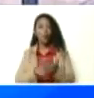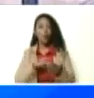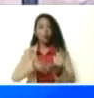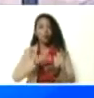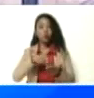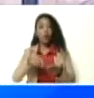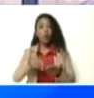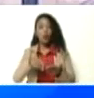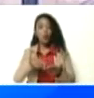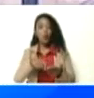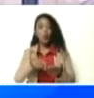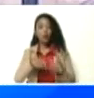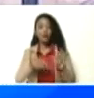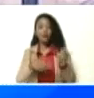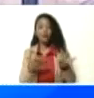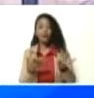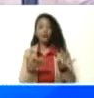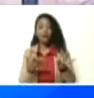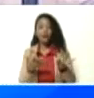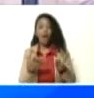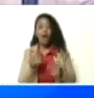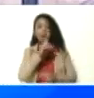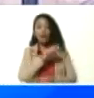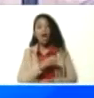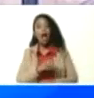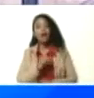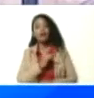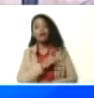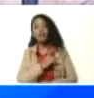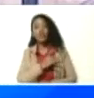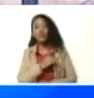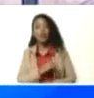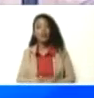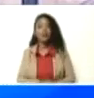a destajo en Santiago de Chile.